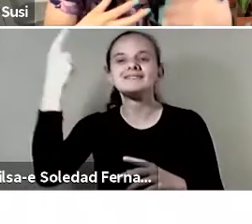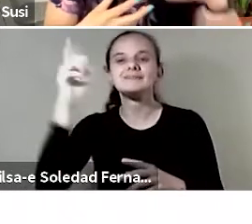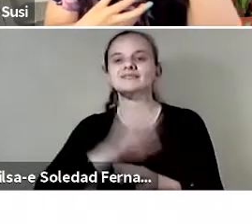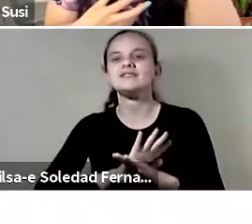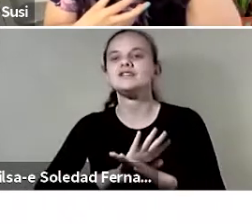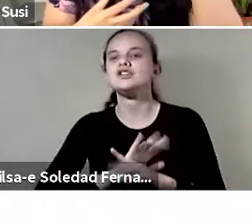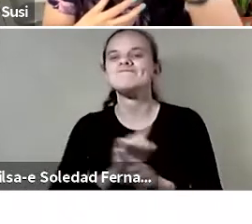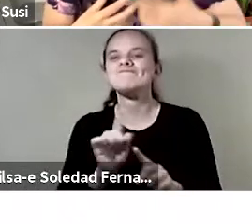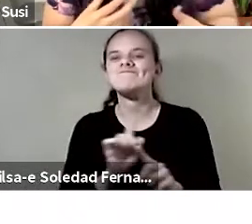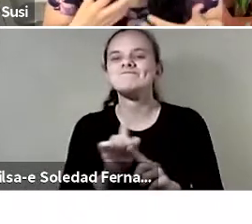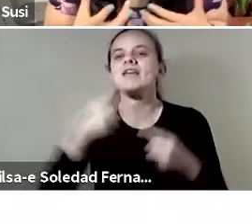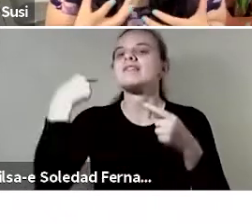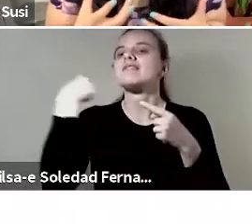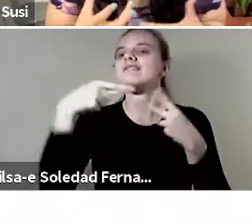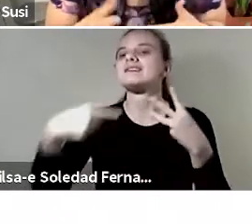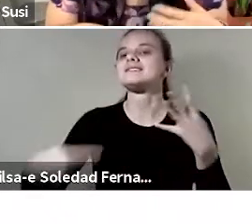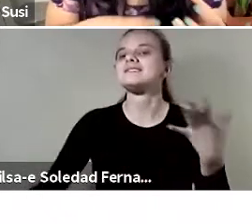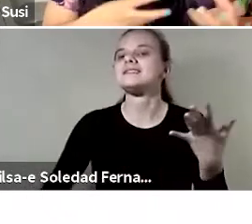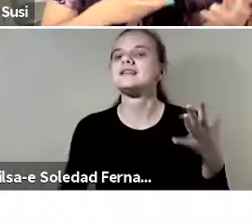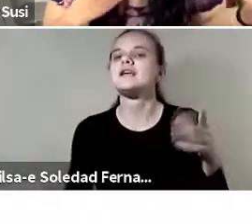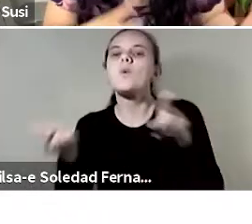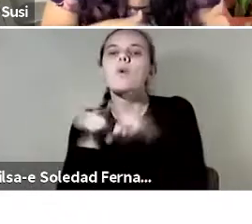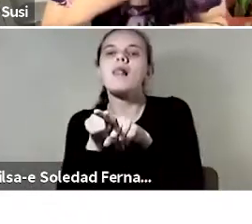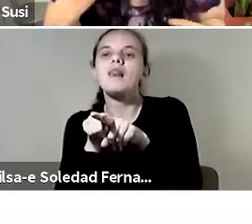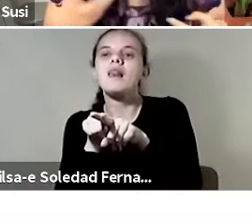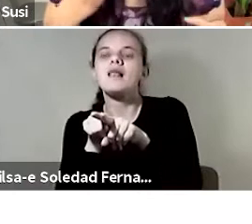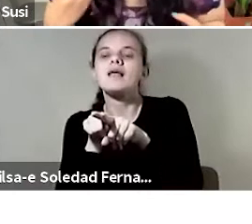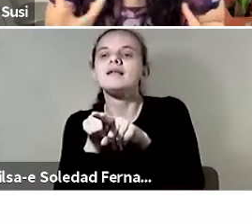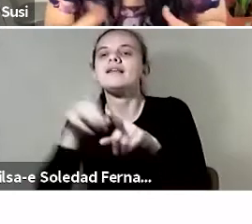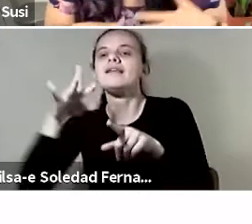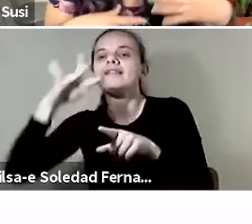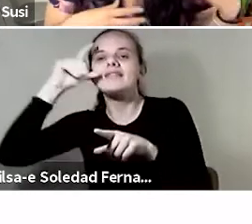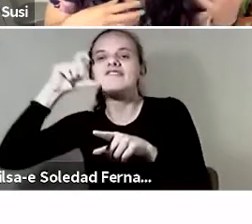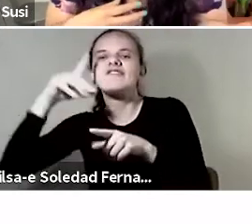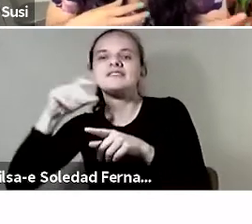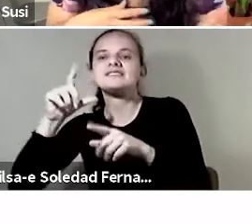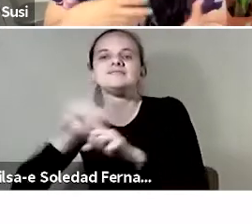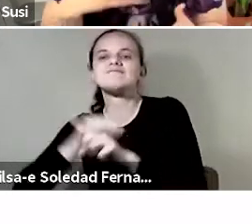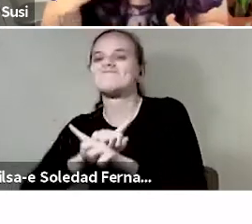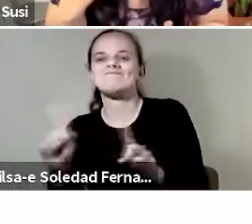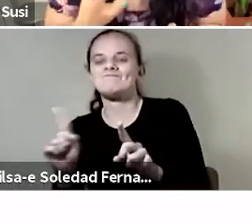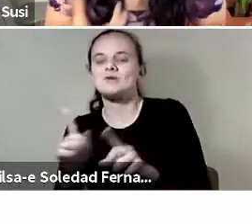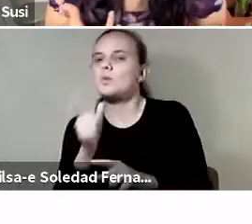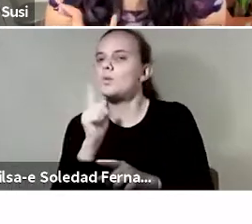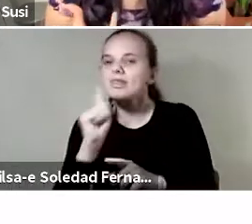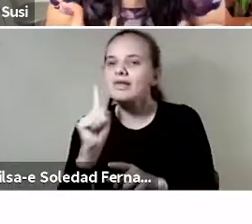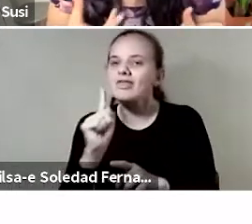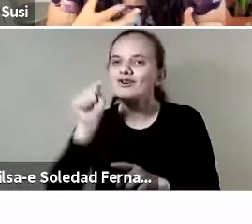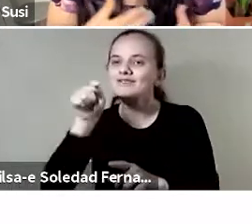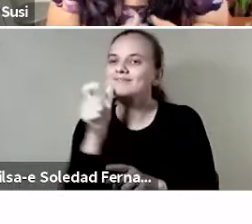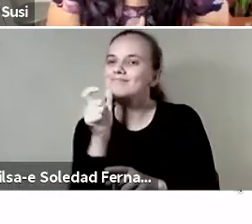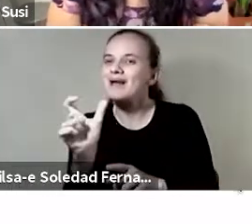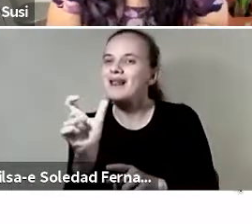Convención sobre los Derechos de las Personas con Discapacidad, por lo cual ya no se consideran las diversidades como